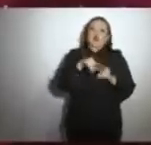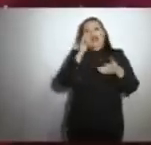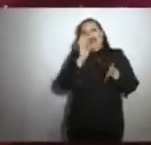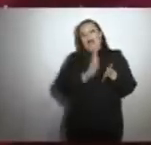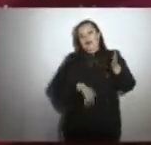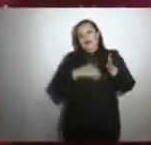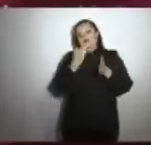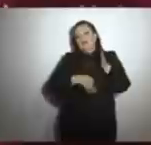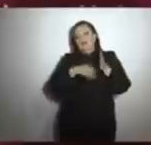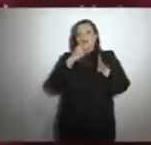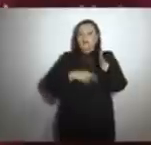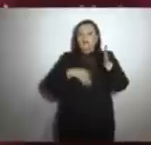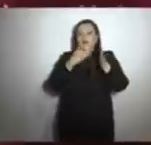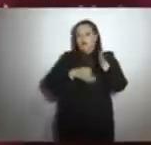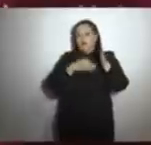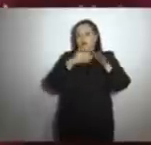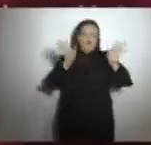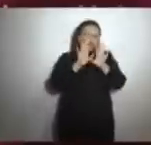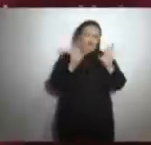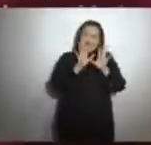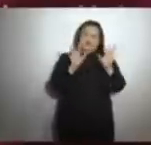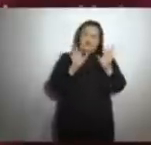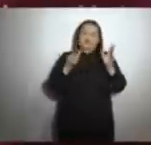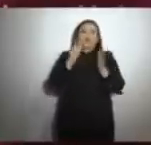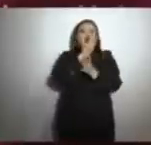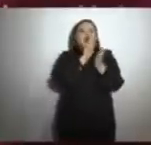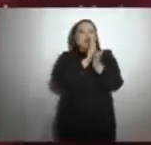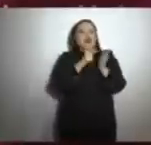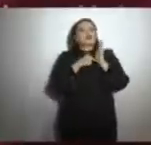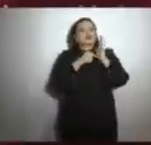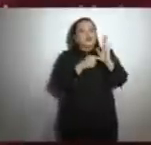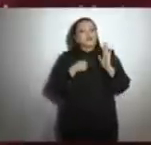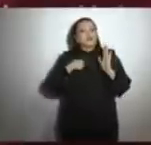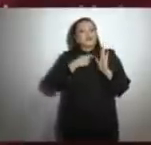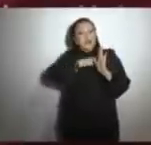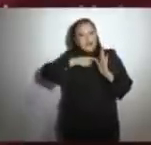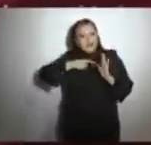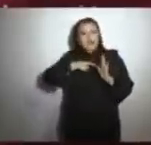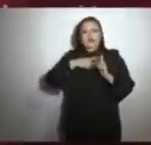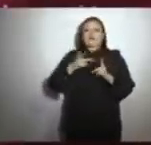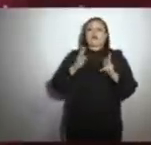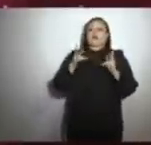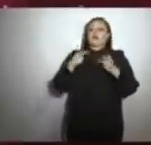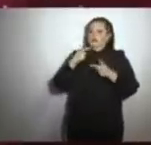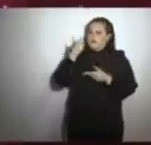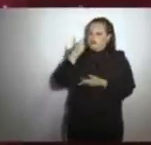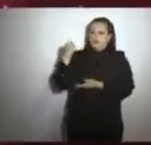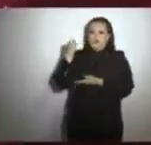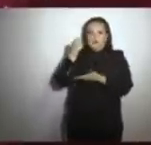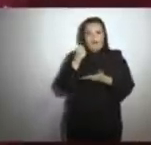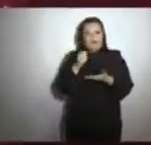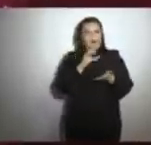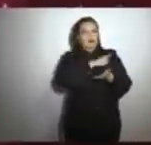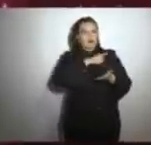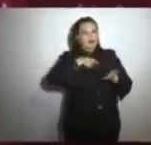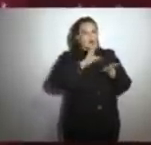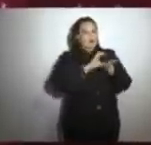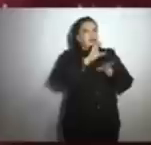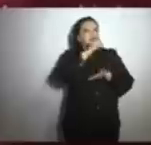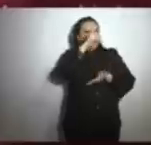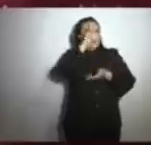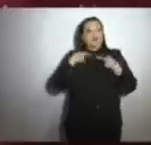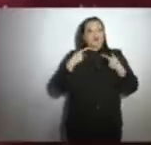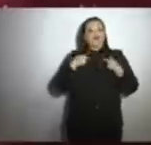cumplir lo que establece la ley, porque el recurso es el recurso del pueblo, pero que sea fácil para